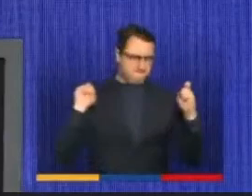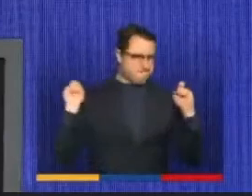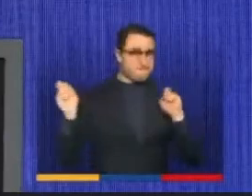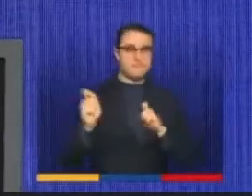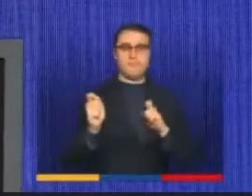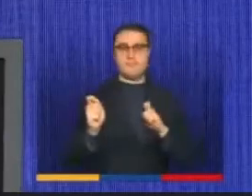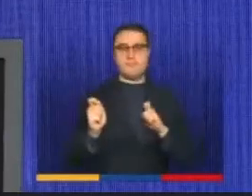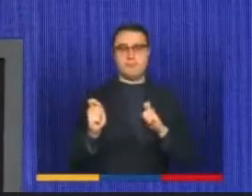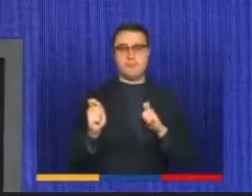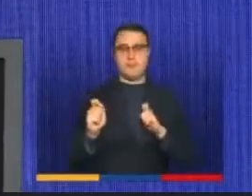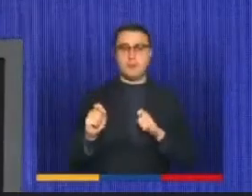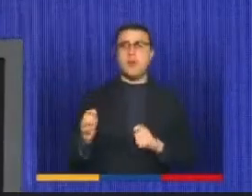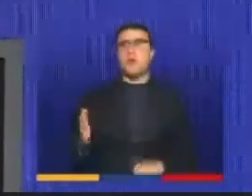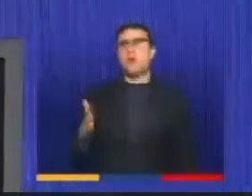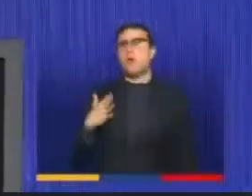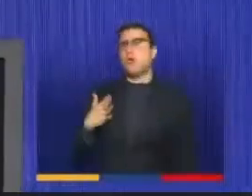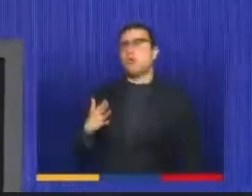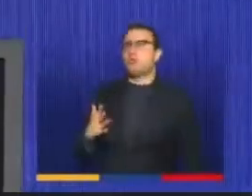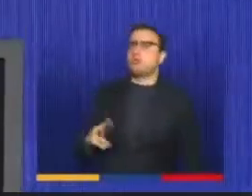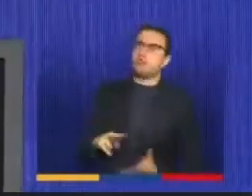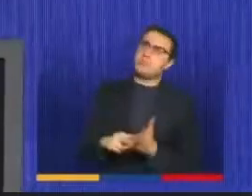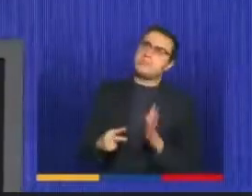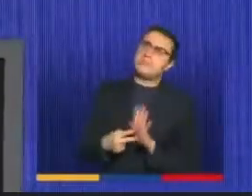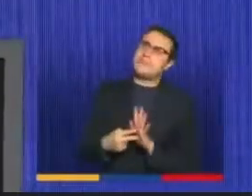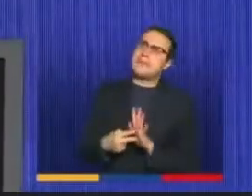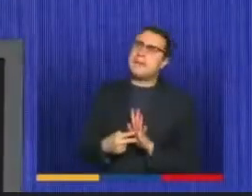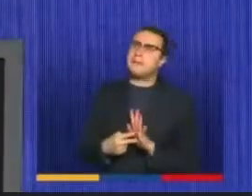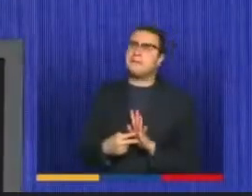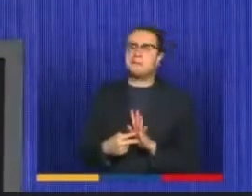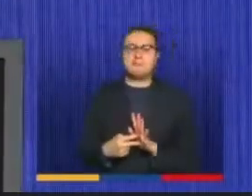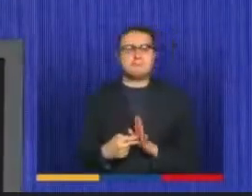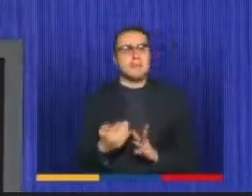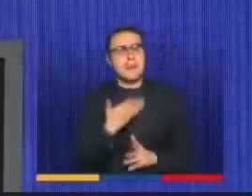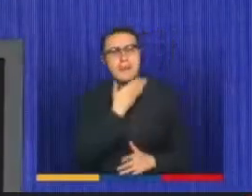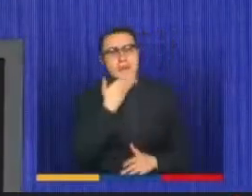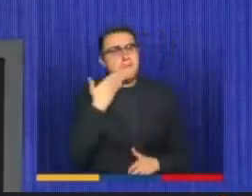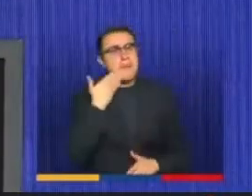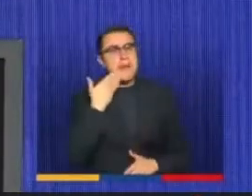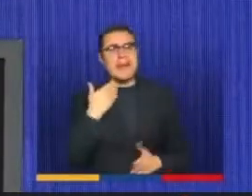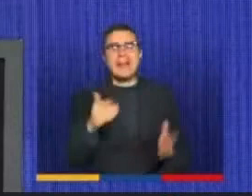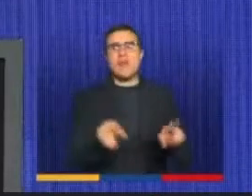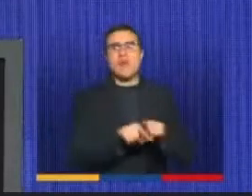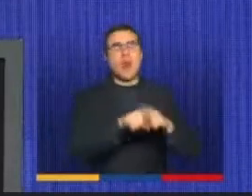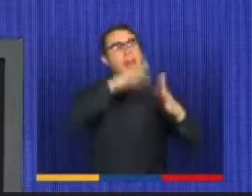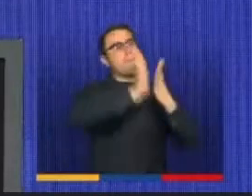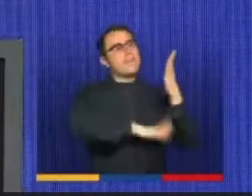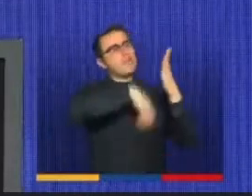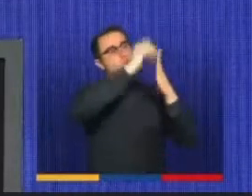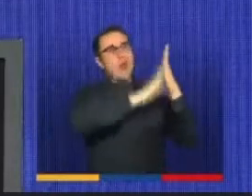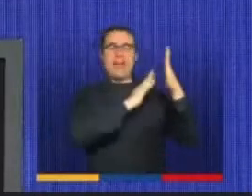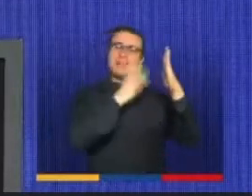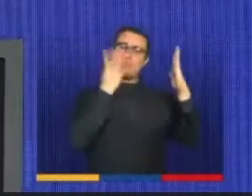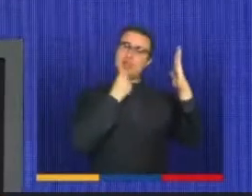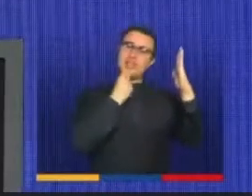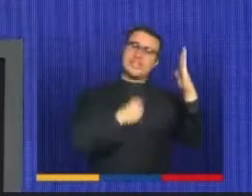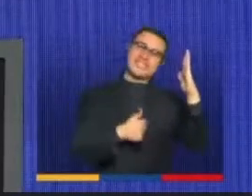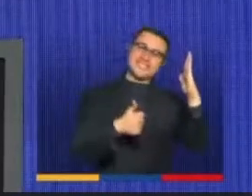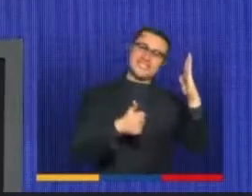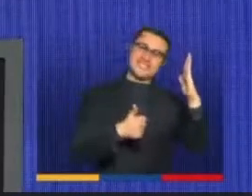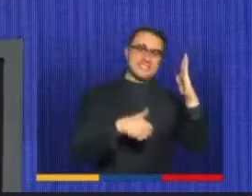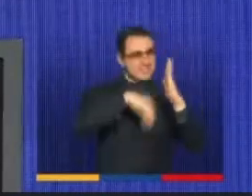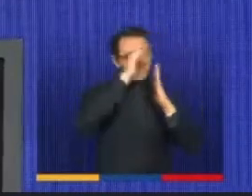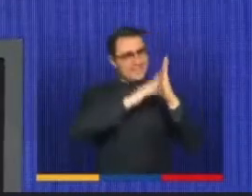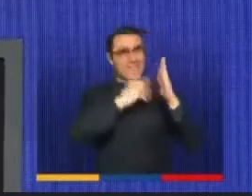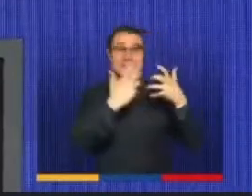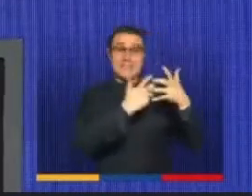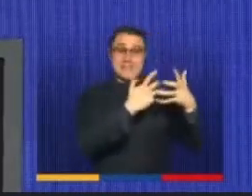es simplemente una mejorar, ¿cómo se llama? La tonería. No es que entra la tonería y